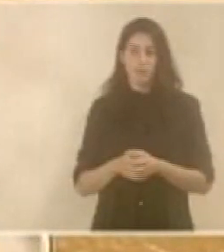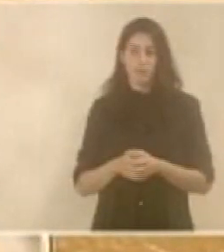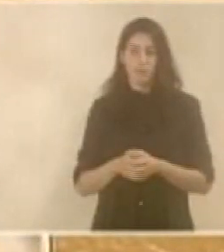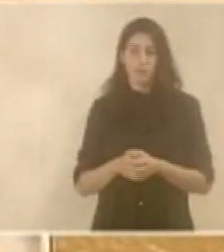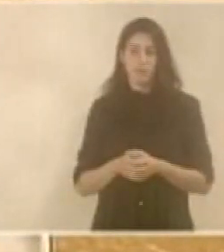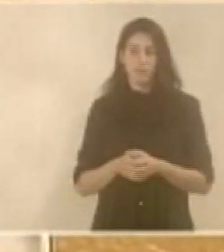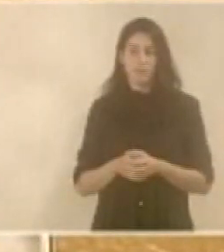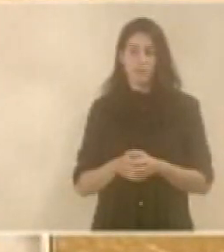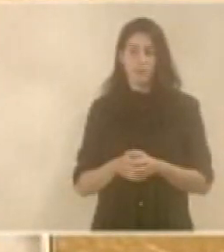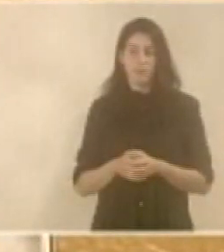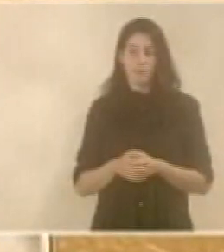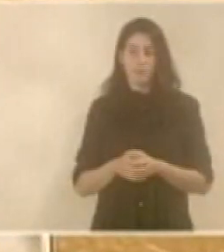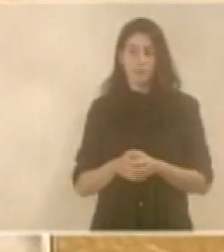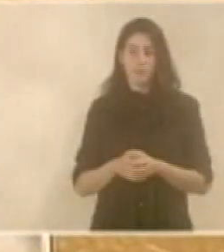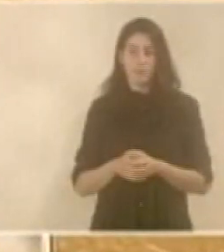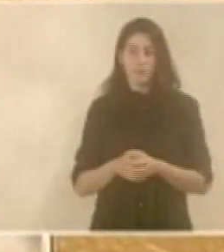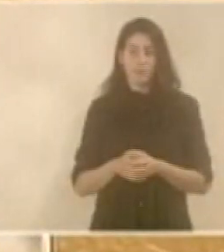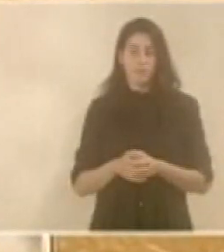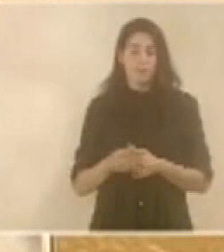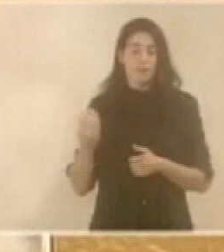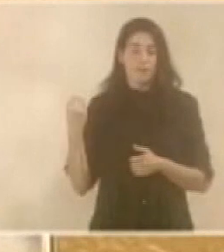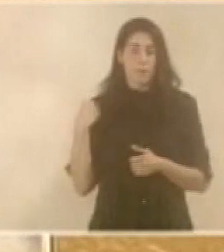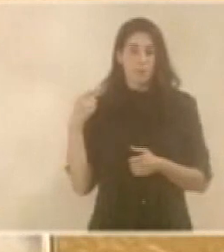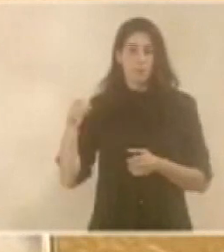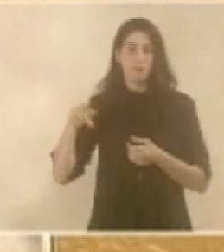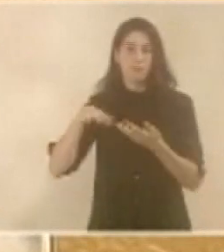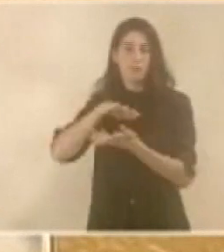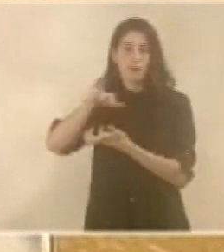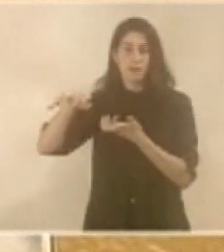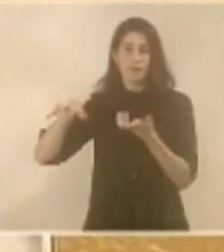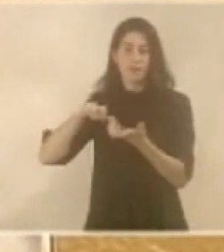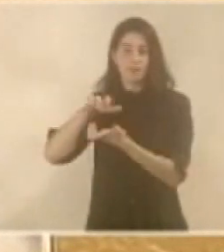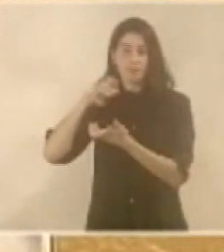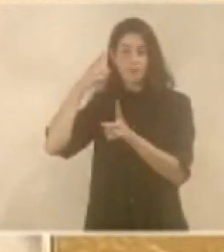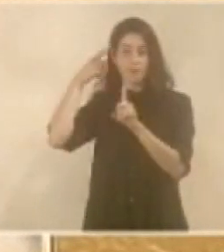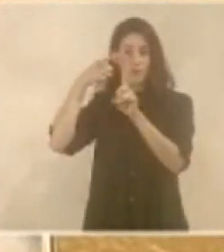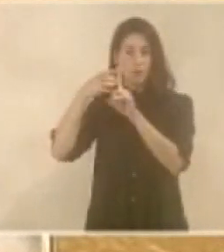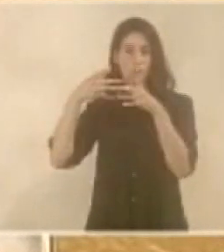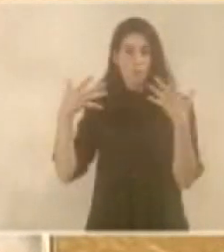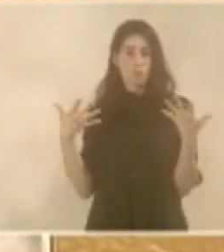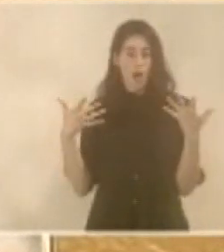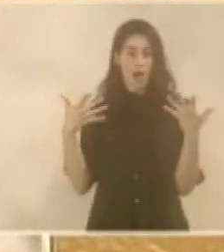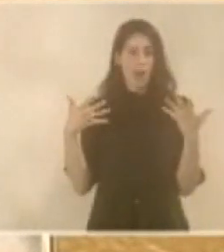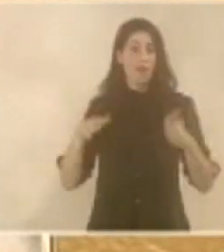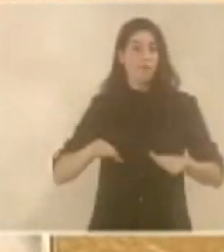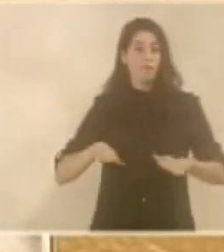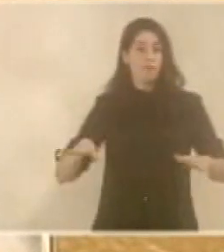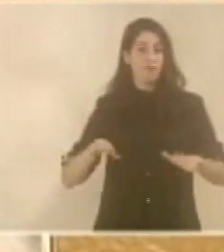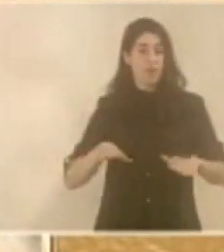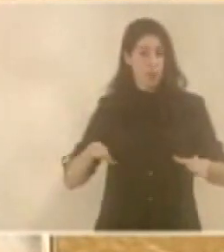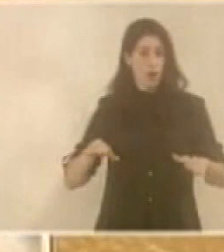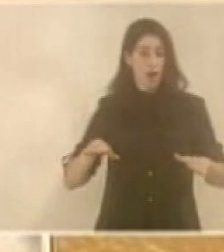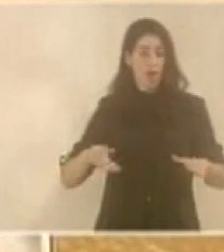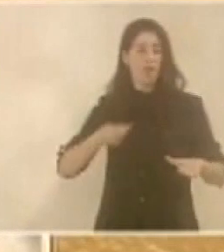decía: el fin principal de esta guerra es el exterminio en Venezuela de la raza maldita de los españoles de Europa,